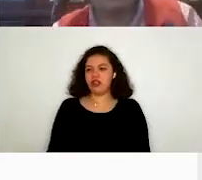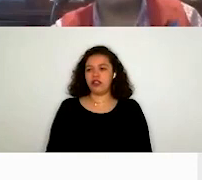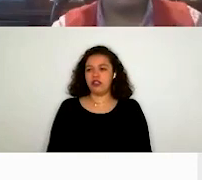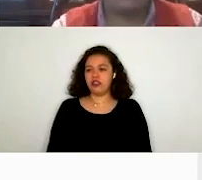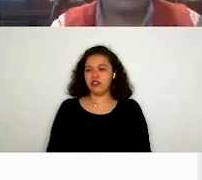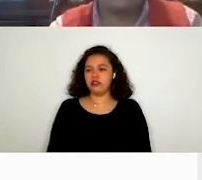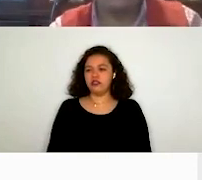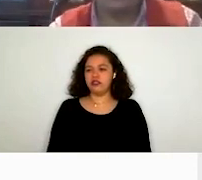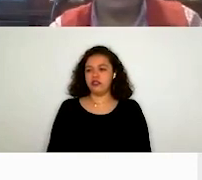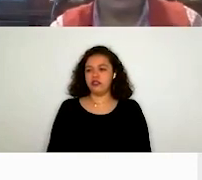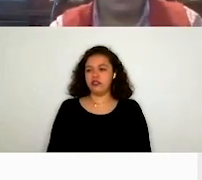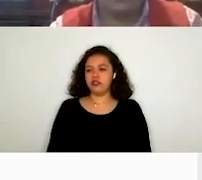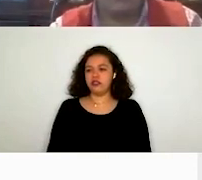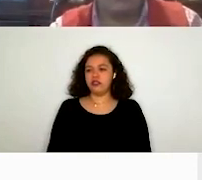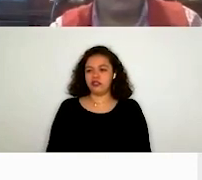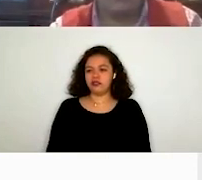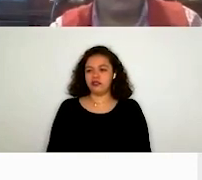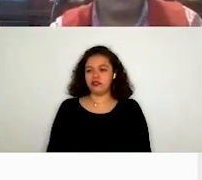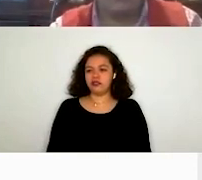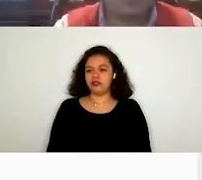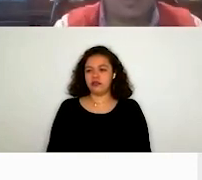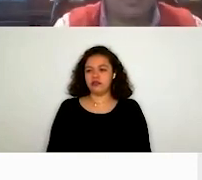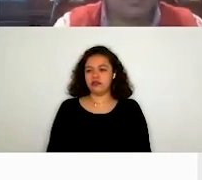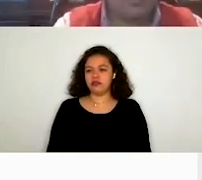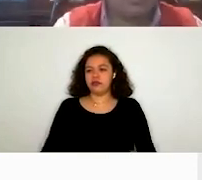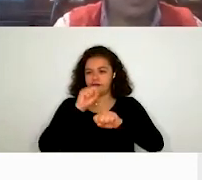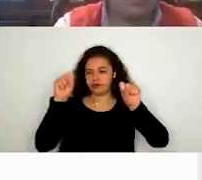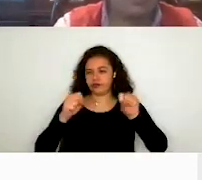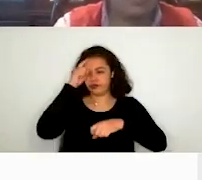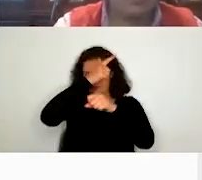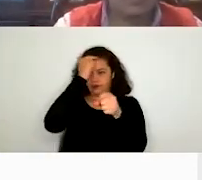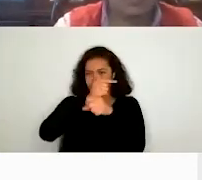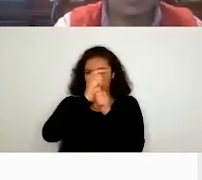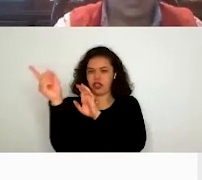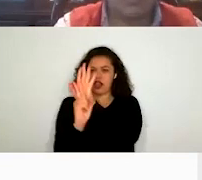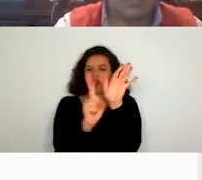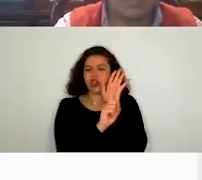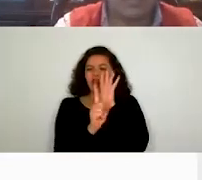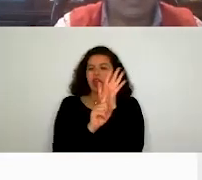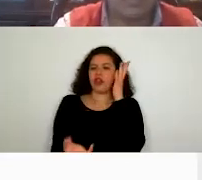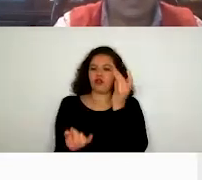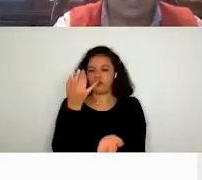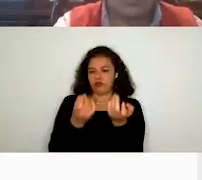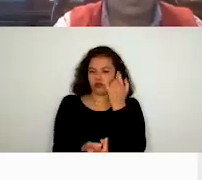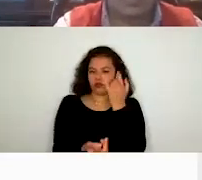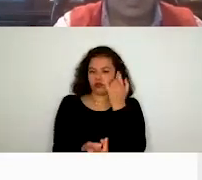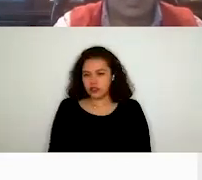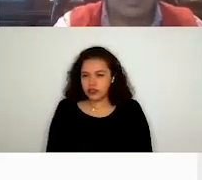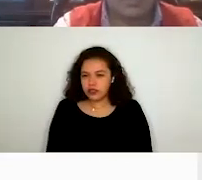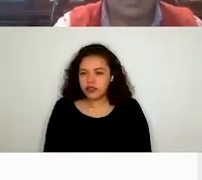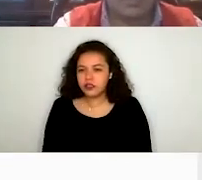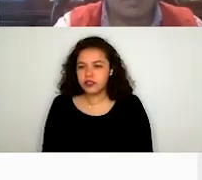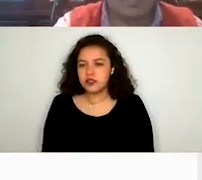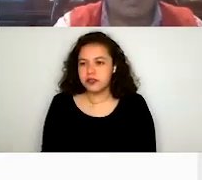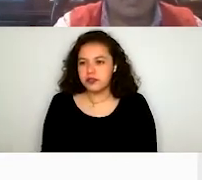Pasamos a los sistemas de detección y alarma contra incendios. Nuevamente, los términos de referencia nos señalan